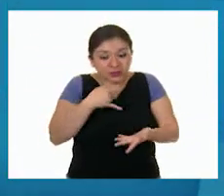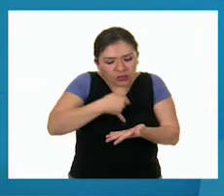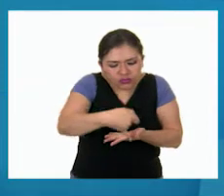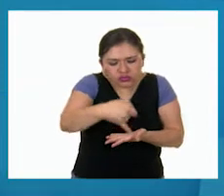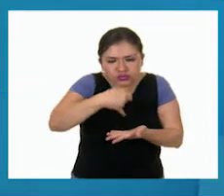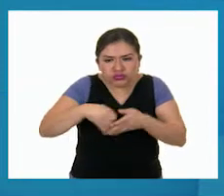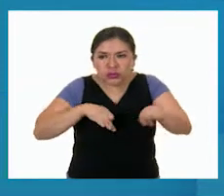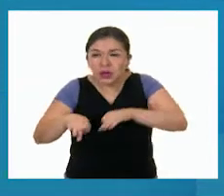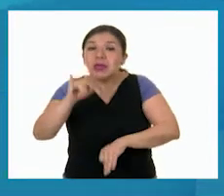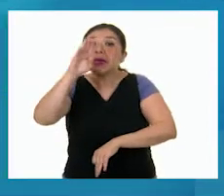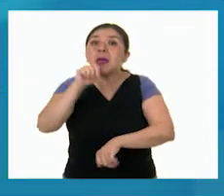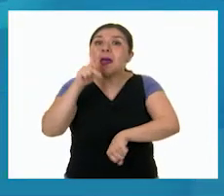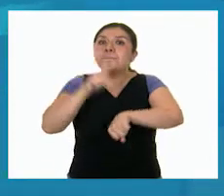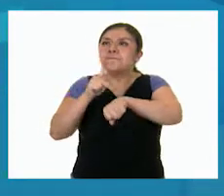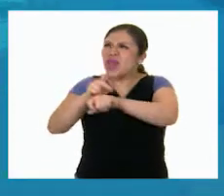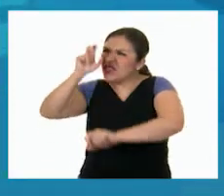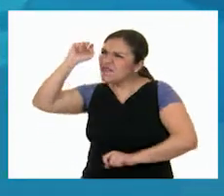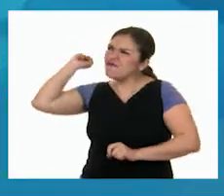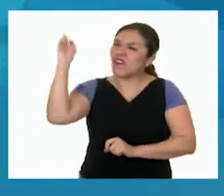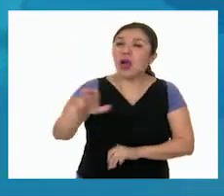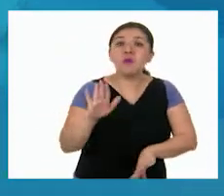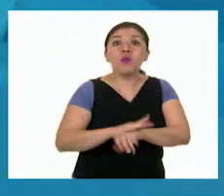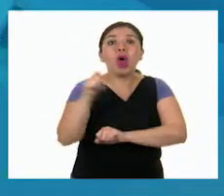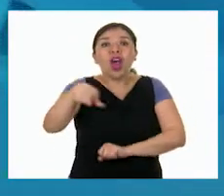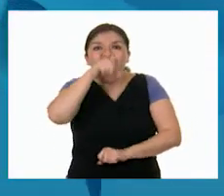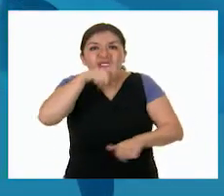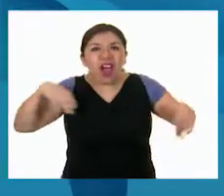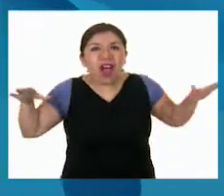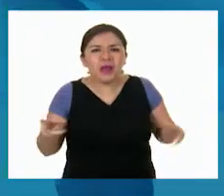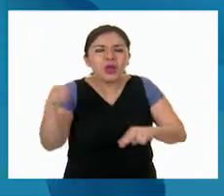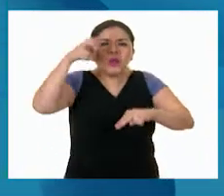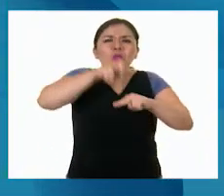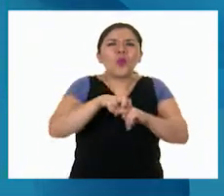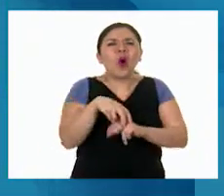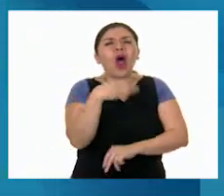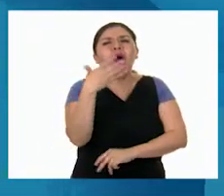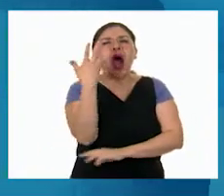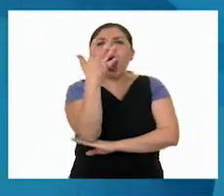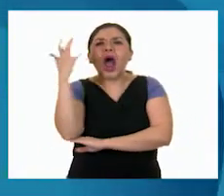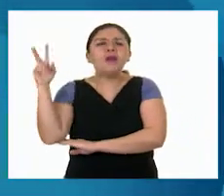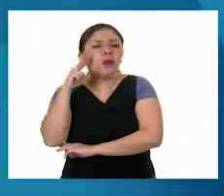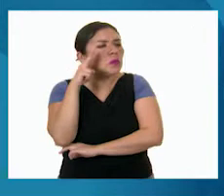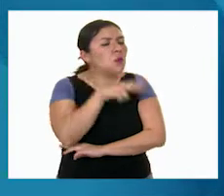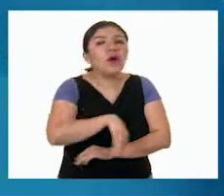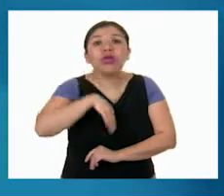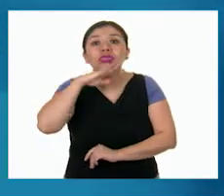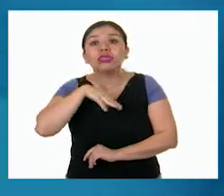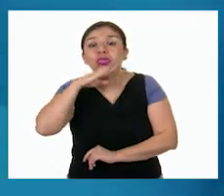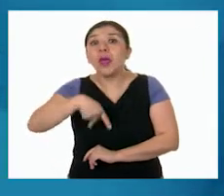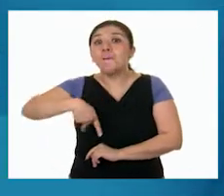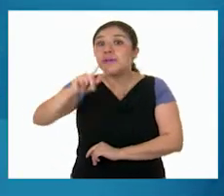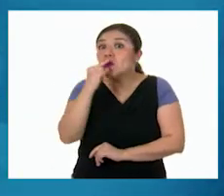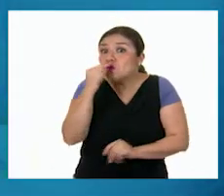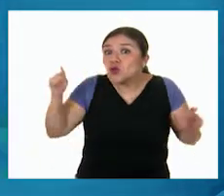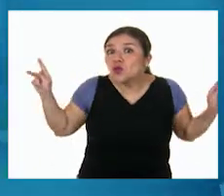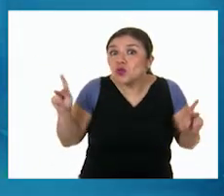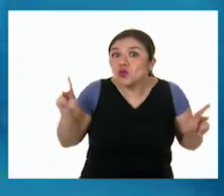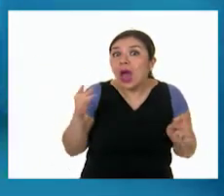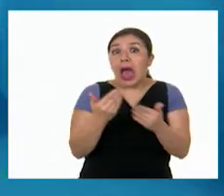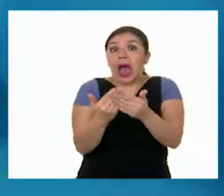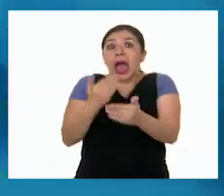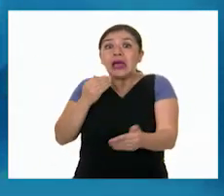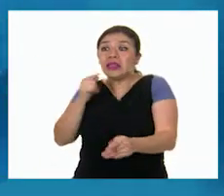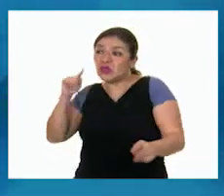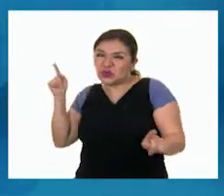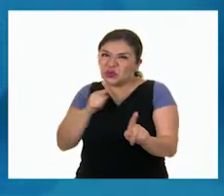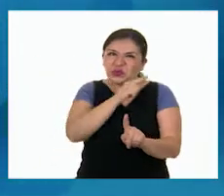tirar una piedra porque el gavilán que estaba en la rama de un árbol no lo había visto, pero la avispa se adelantó y lo